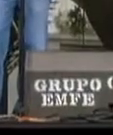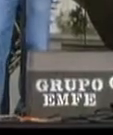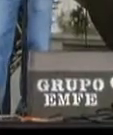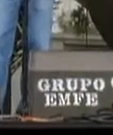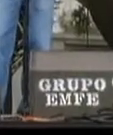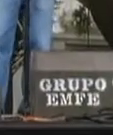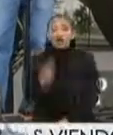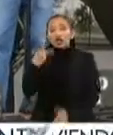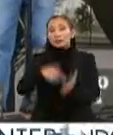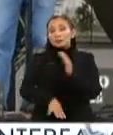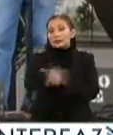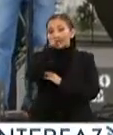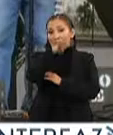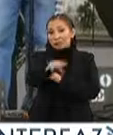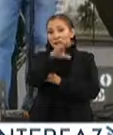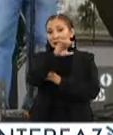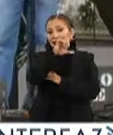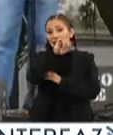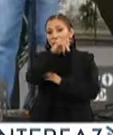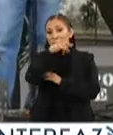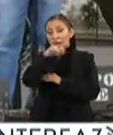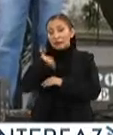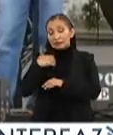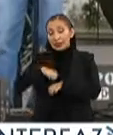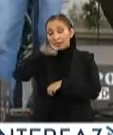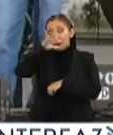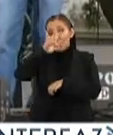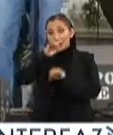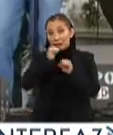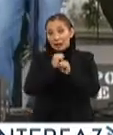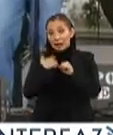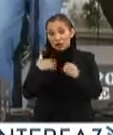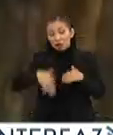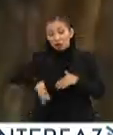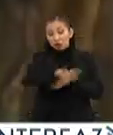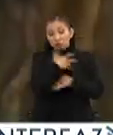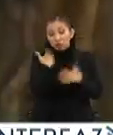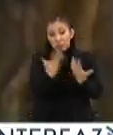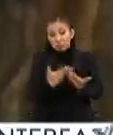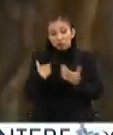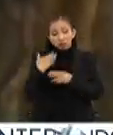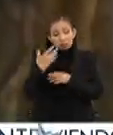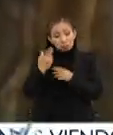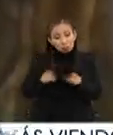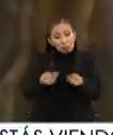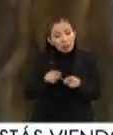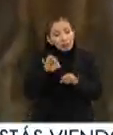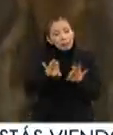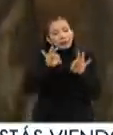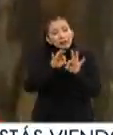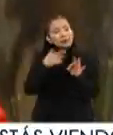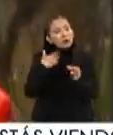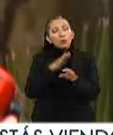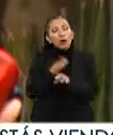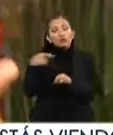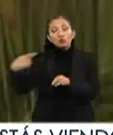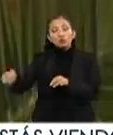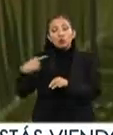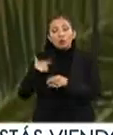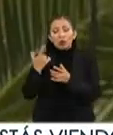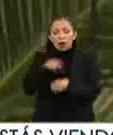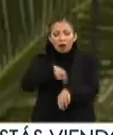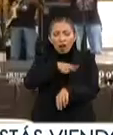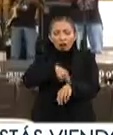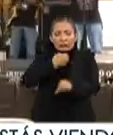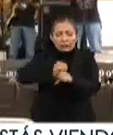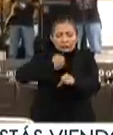En 2019, Celso Piña cumple 40 años en la industria musical. Parte importante de este logro se debe a las largas